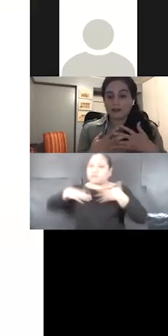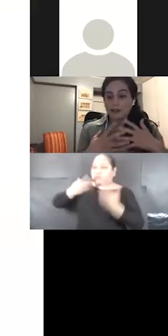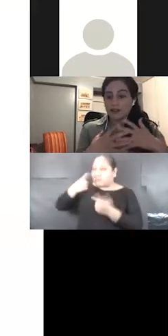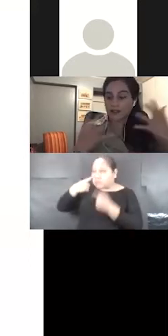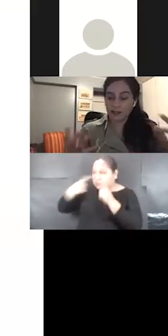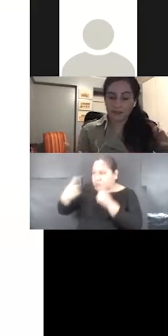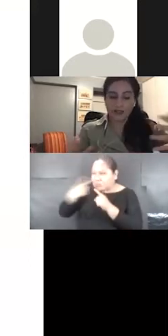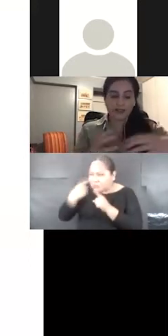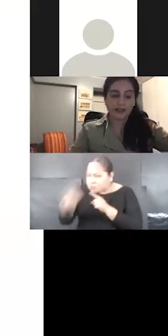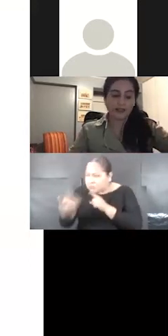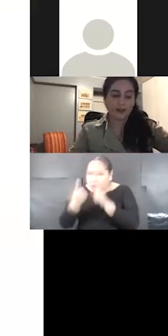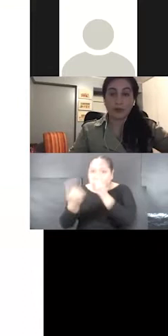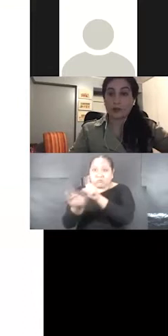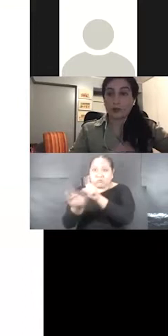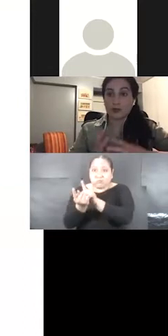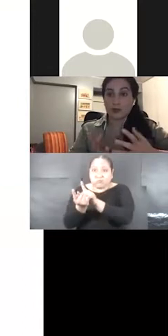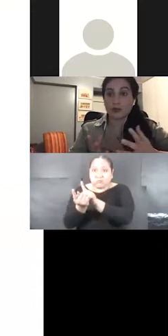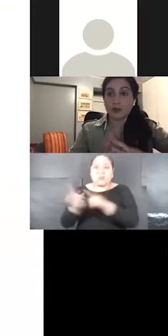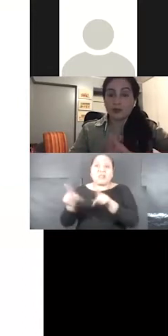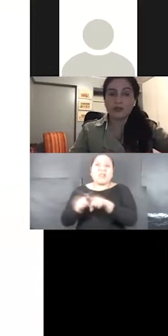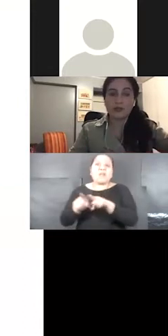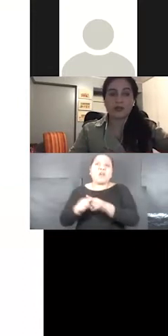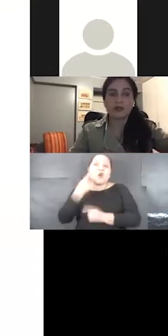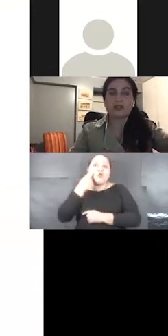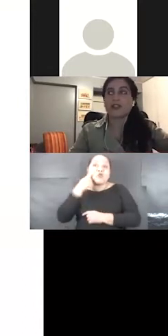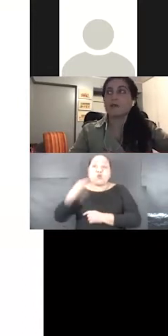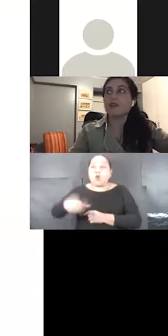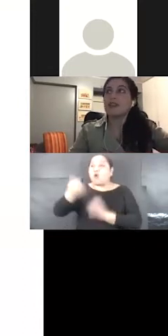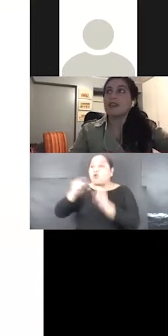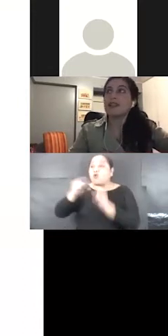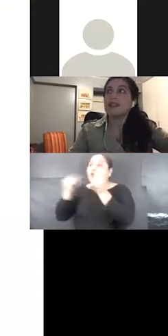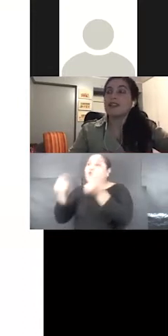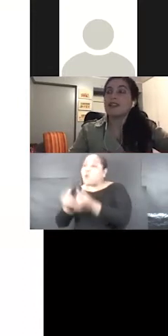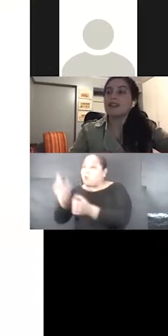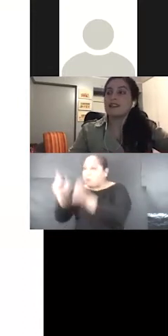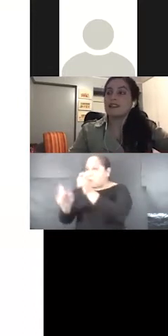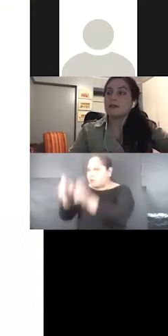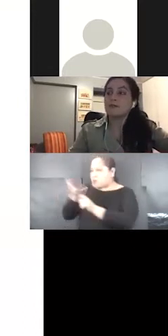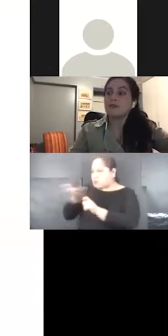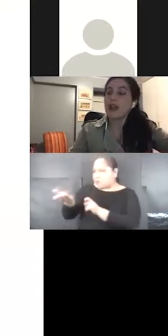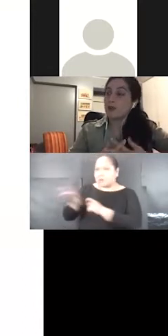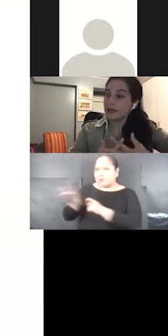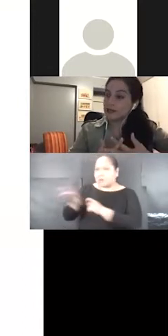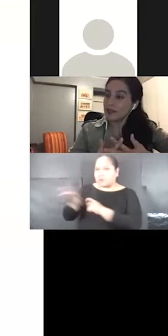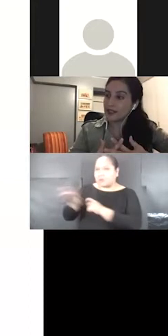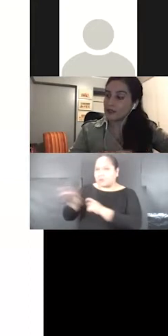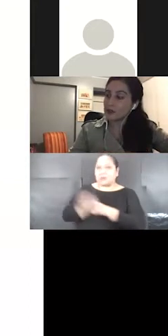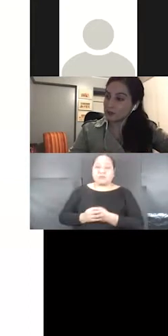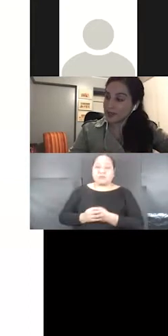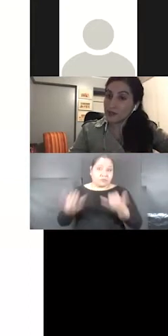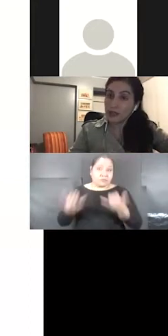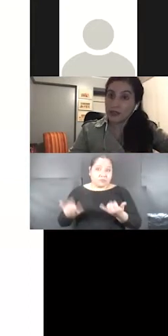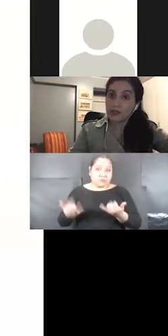para conocer también otros grupos de personas, digamos. Y ahora, en el